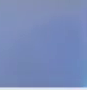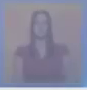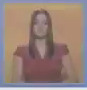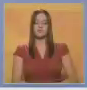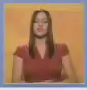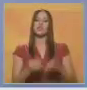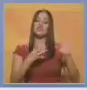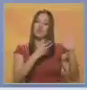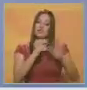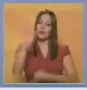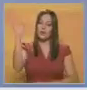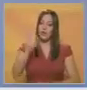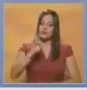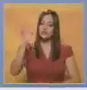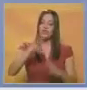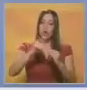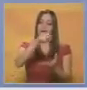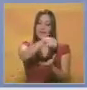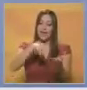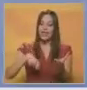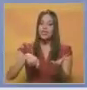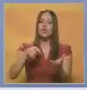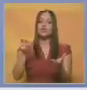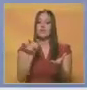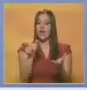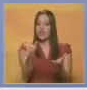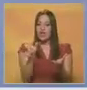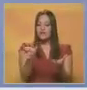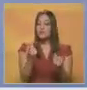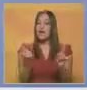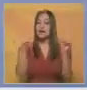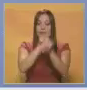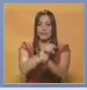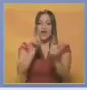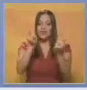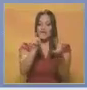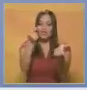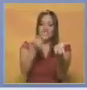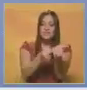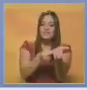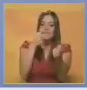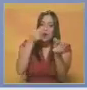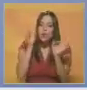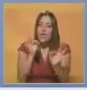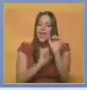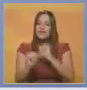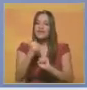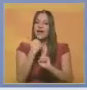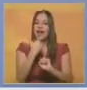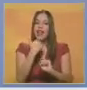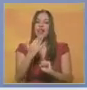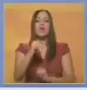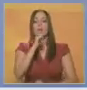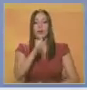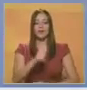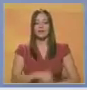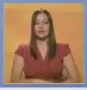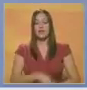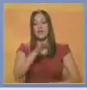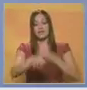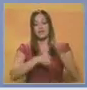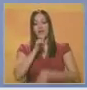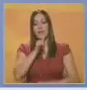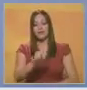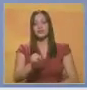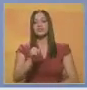Más del 90% de las tarjetas de crédito y débito ya fueron sustituidas por las que tienen el chip de seguridad para evitar fraude electrónico. Así lo informa